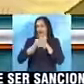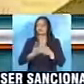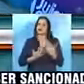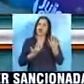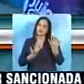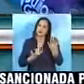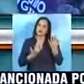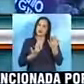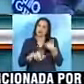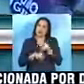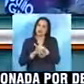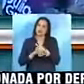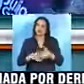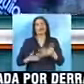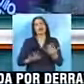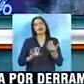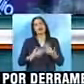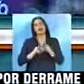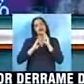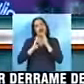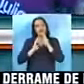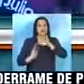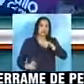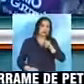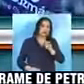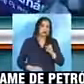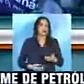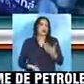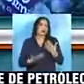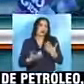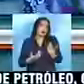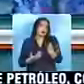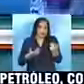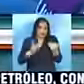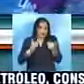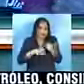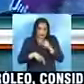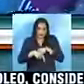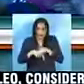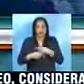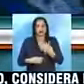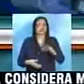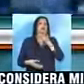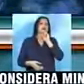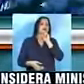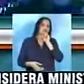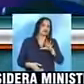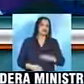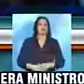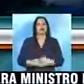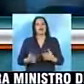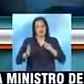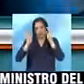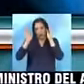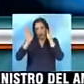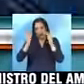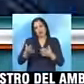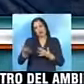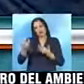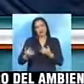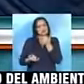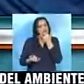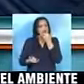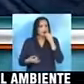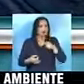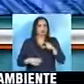espera también de este resultado que, como repetimos, puede darse en los próximos minutos. Carolina, vamos a estar atentos entonces a lo que pueda